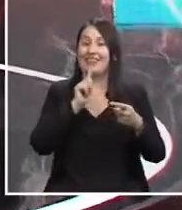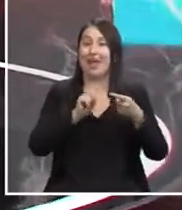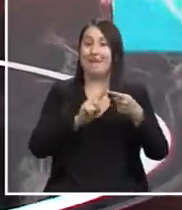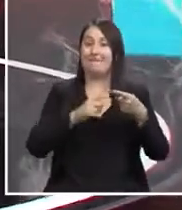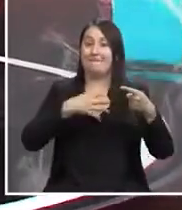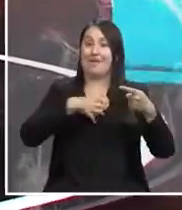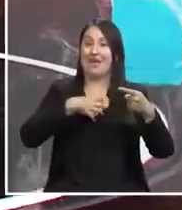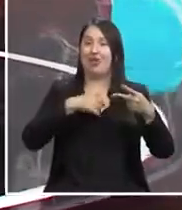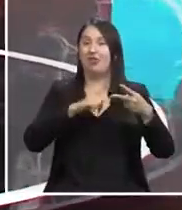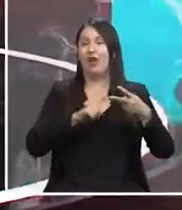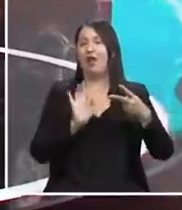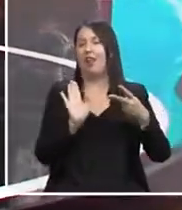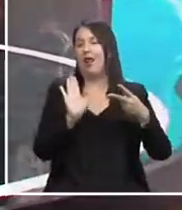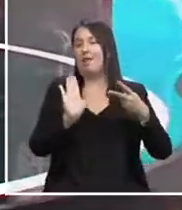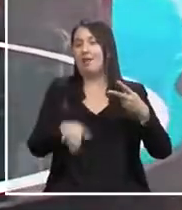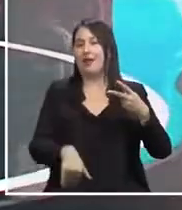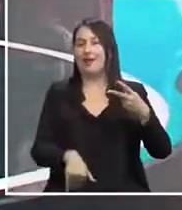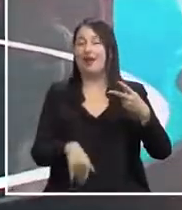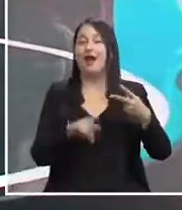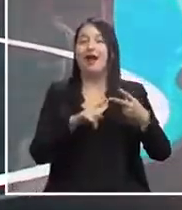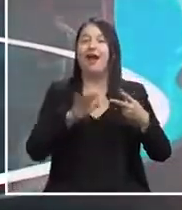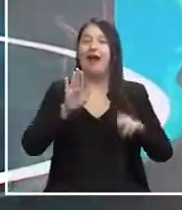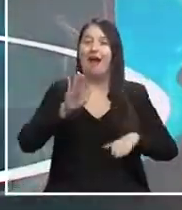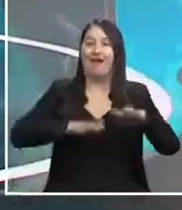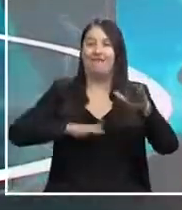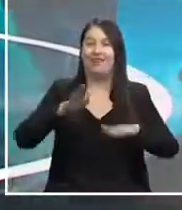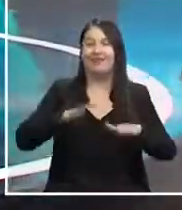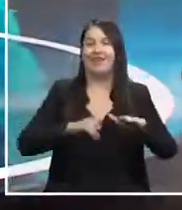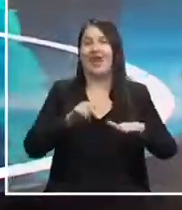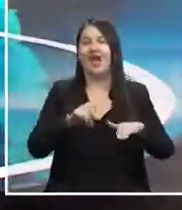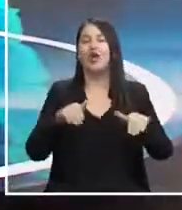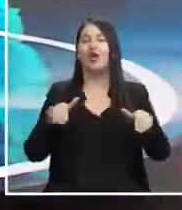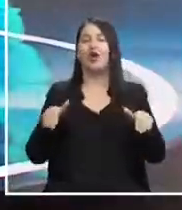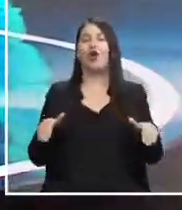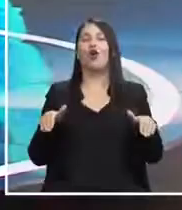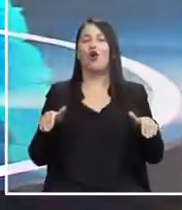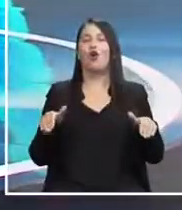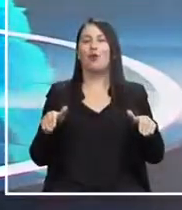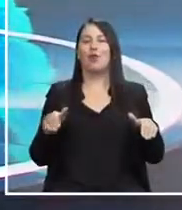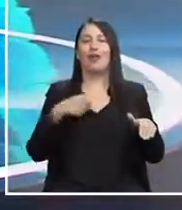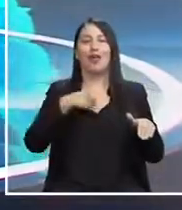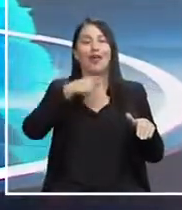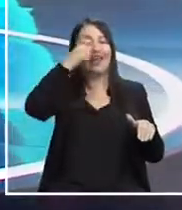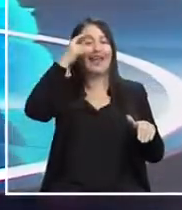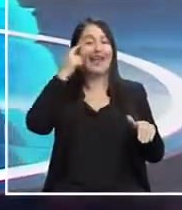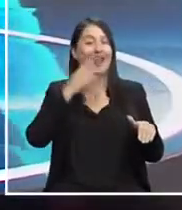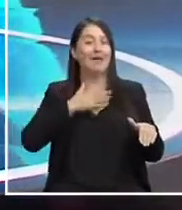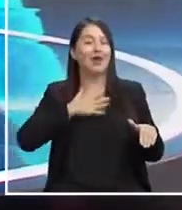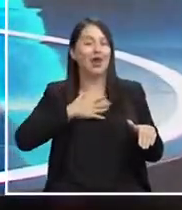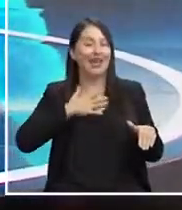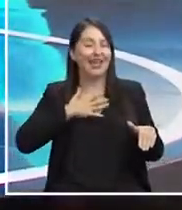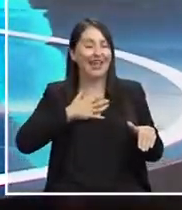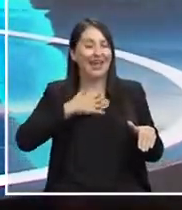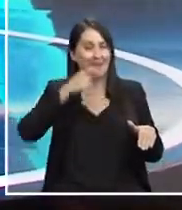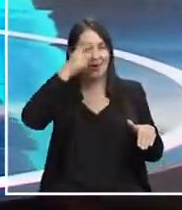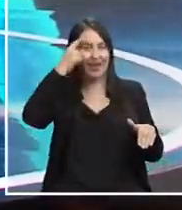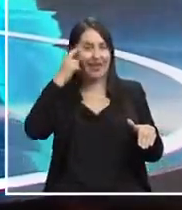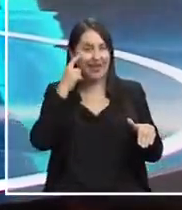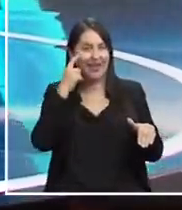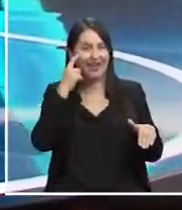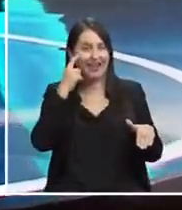y la pereza, que nos hace a veces quedarnos ahí en la comodidad de querer creer lo que queremos creer. Y por último,